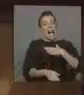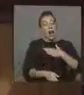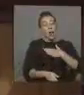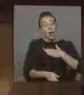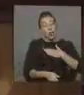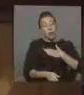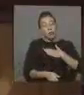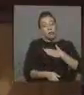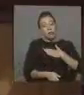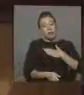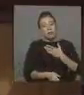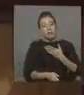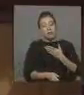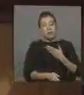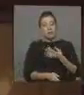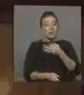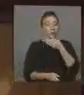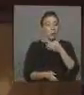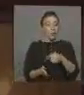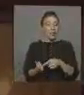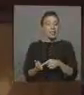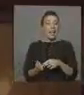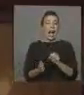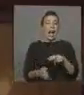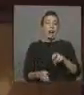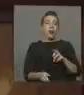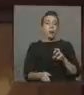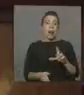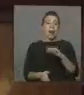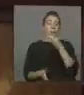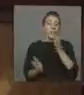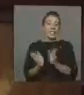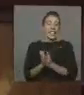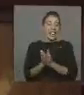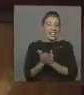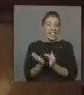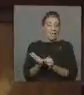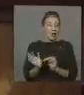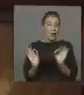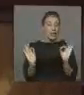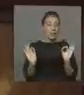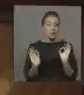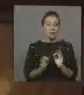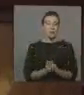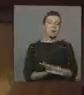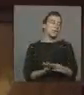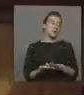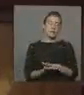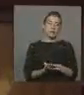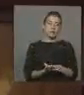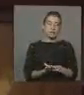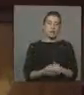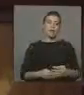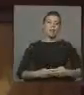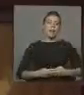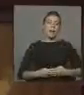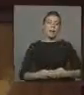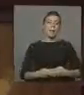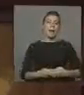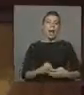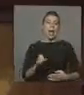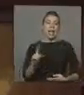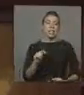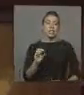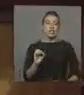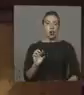o anormal, según se describe en el libro de la especialidad, que son los que se enuncian a continuación. Por ejemplo, embarazo